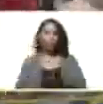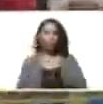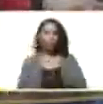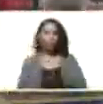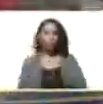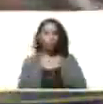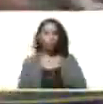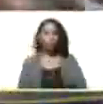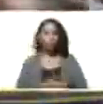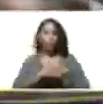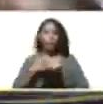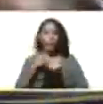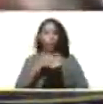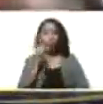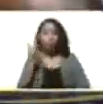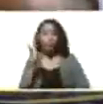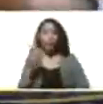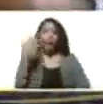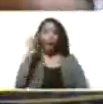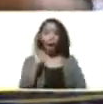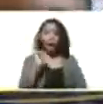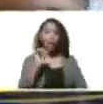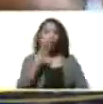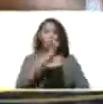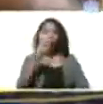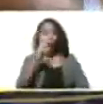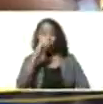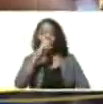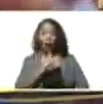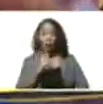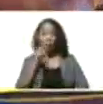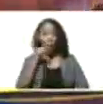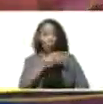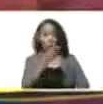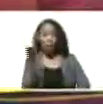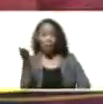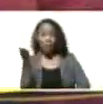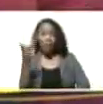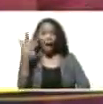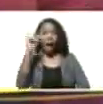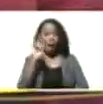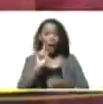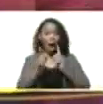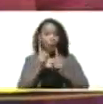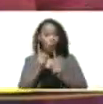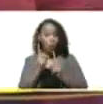Quiere decir que si ustedes tienen 40 años, está infiltrado ahí.